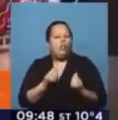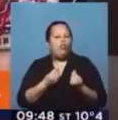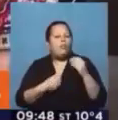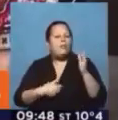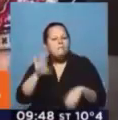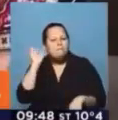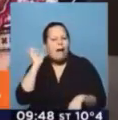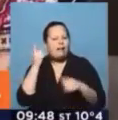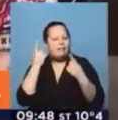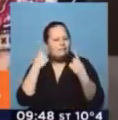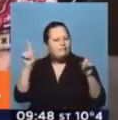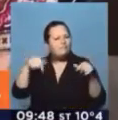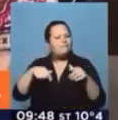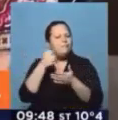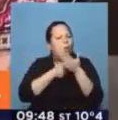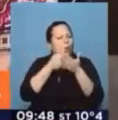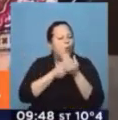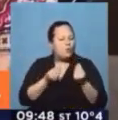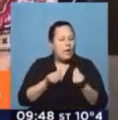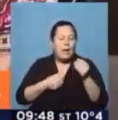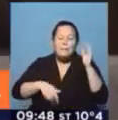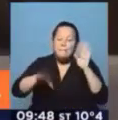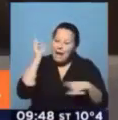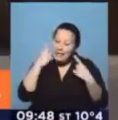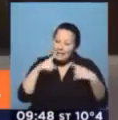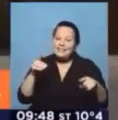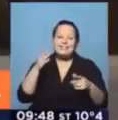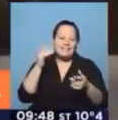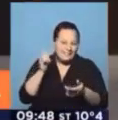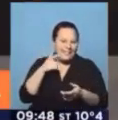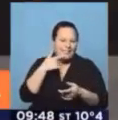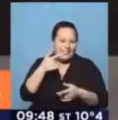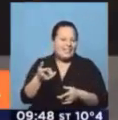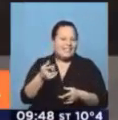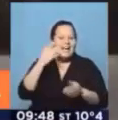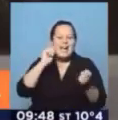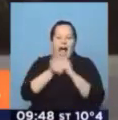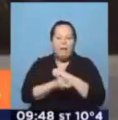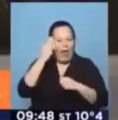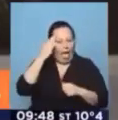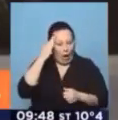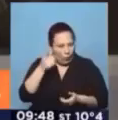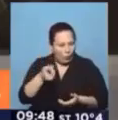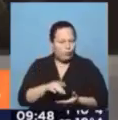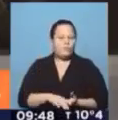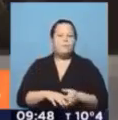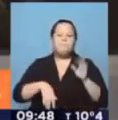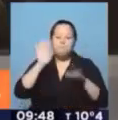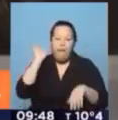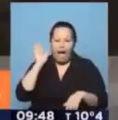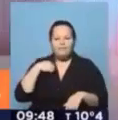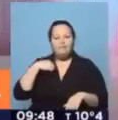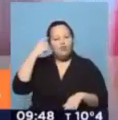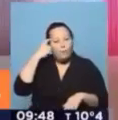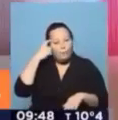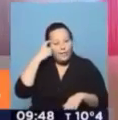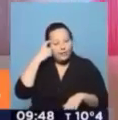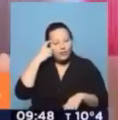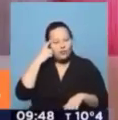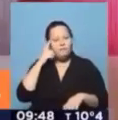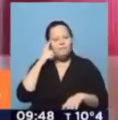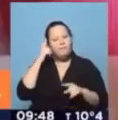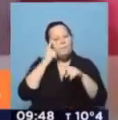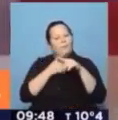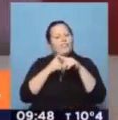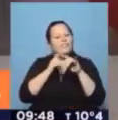mayor desafío acá? Y el mayor desafío, sí, es como se dijo, es un cambio cultural. En general, pienso que vamos, un